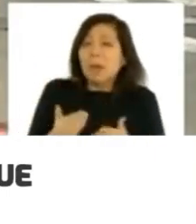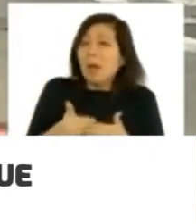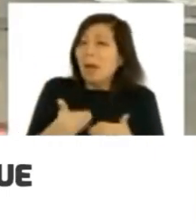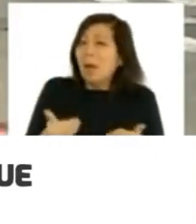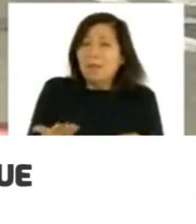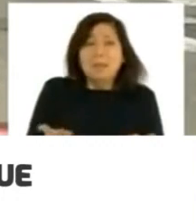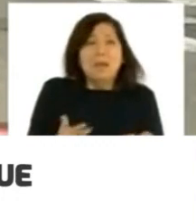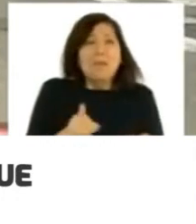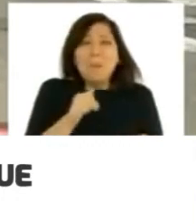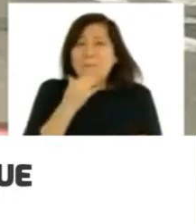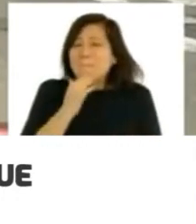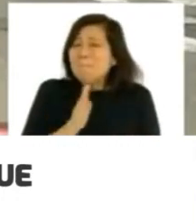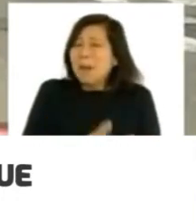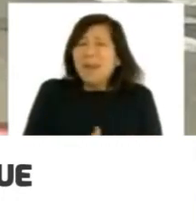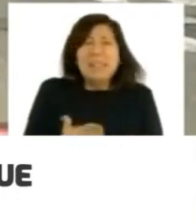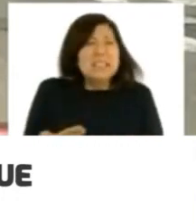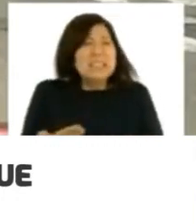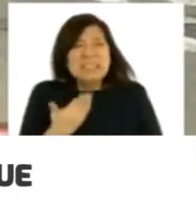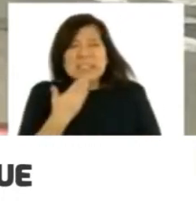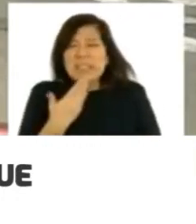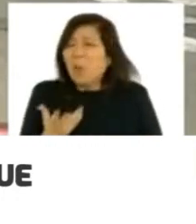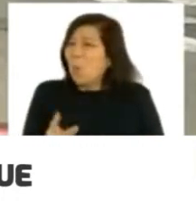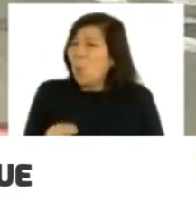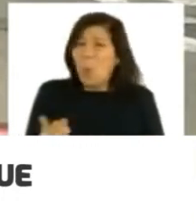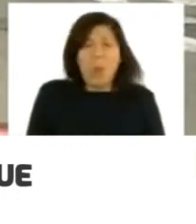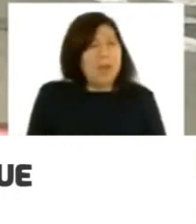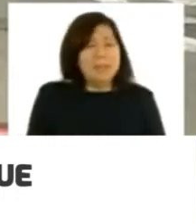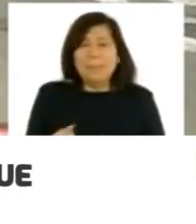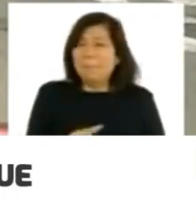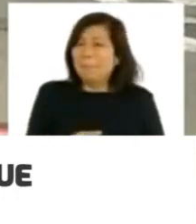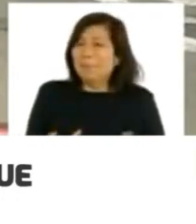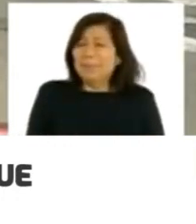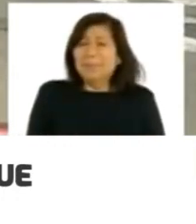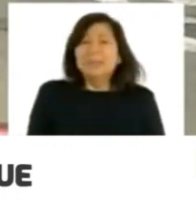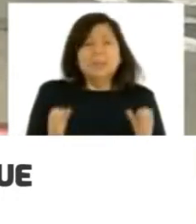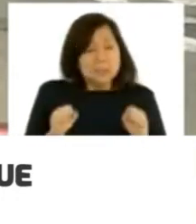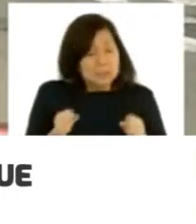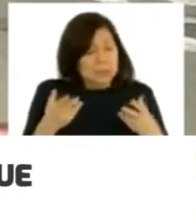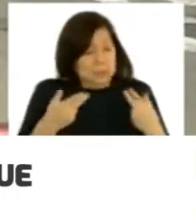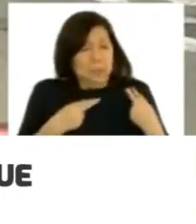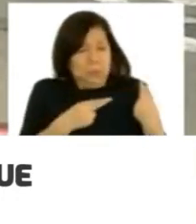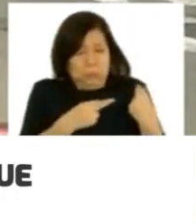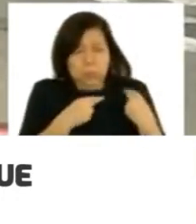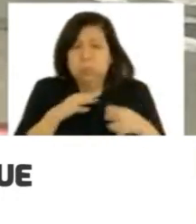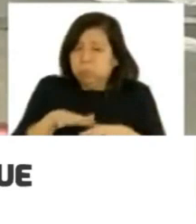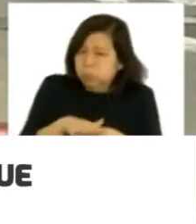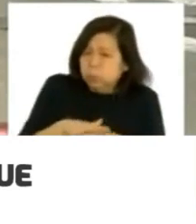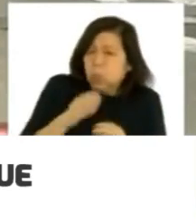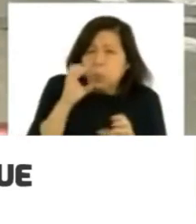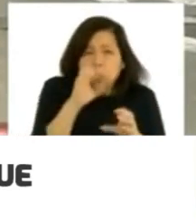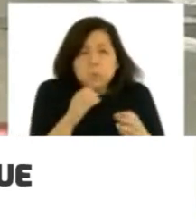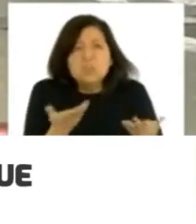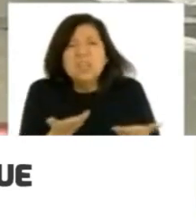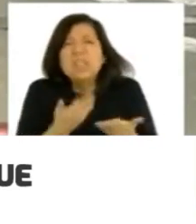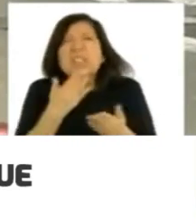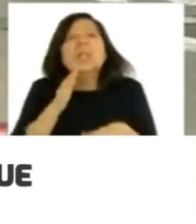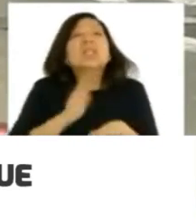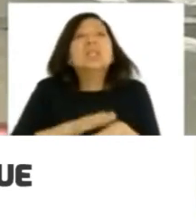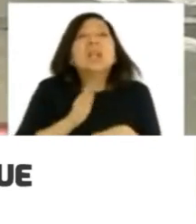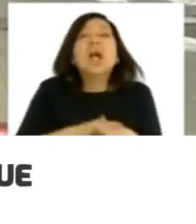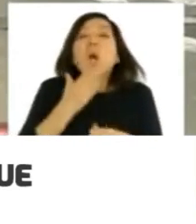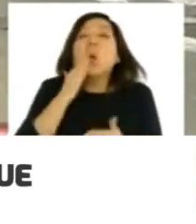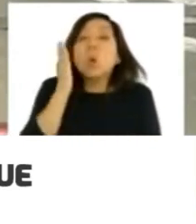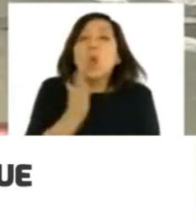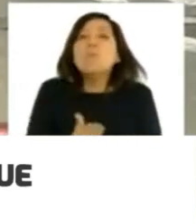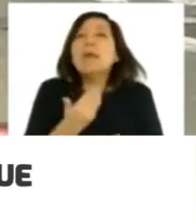una falla que evidentemente no ha debido suceder y vamos a tomar las medidas del caso, buscar los responsables, sancionarlos como es